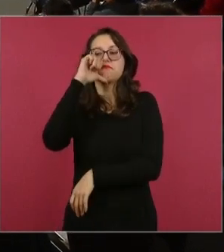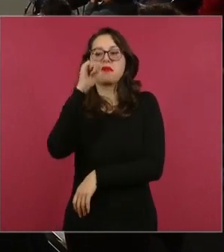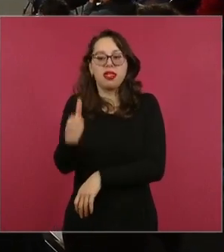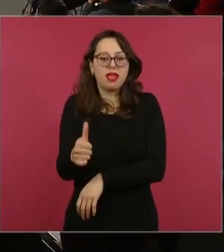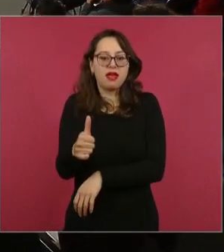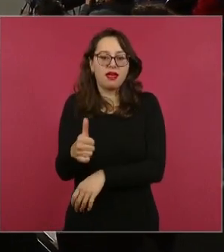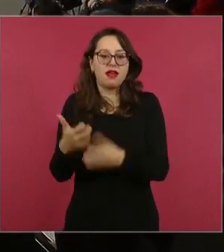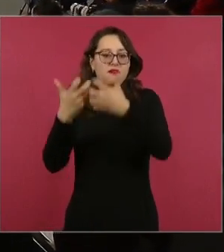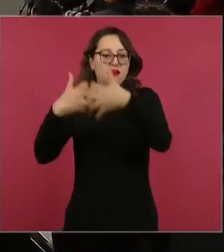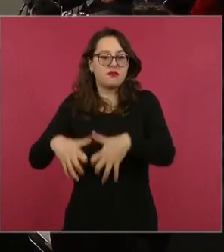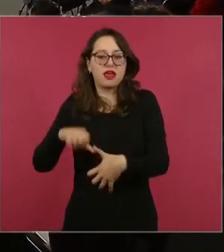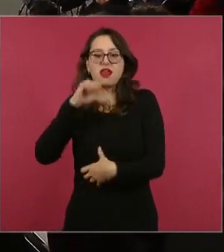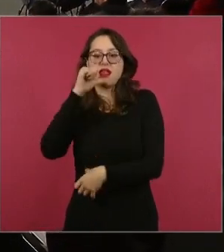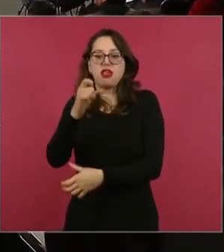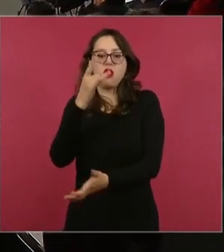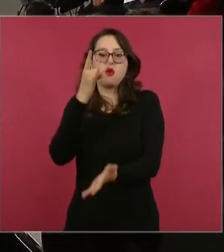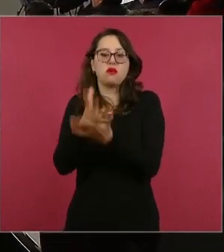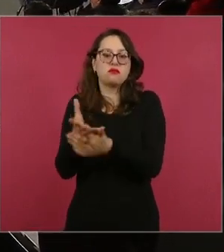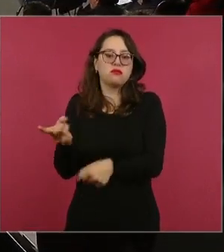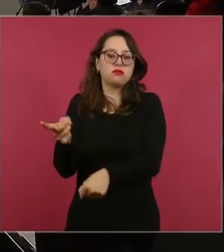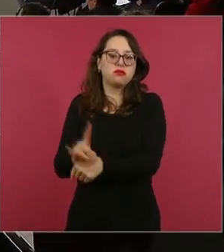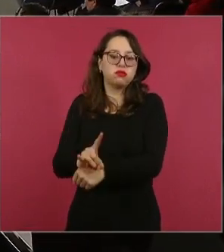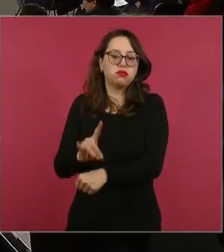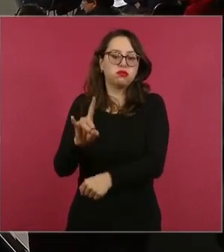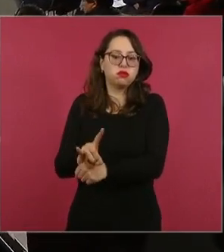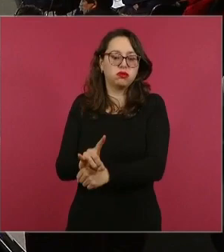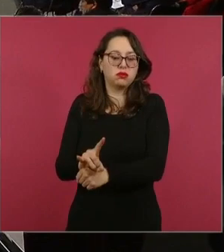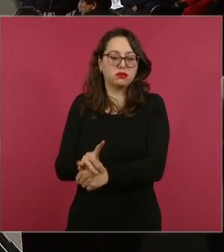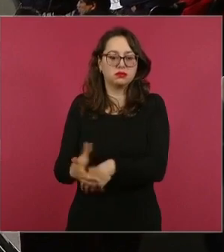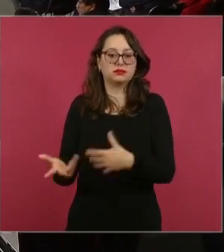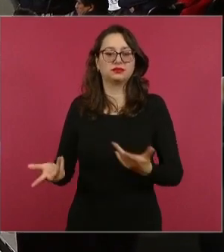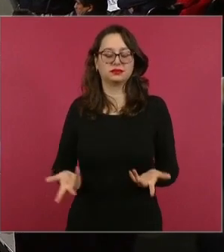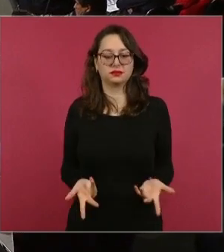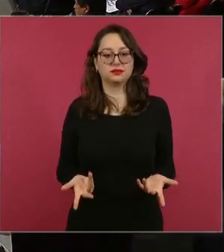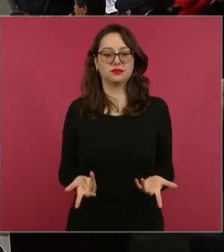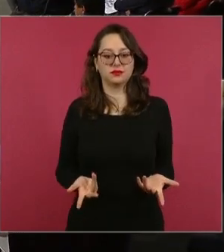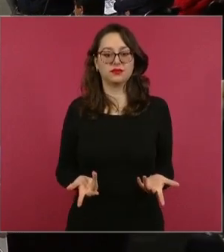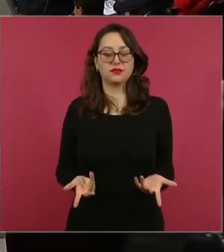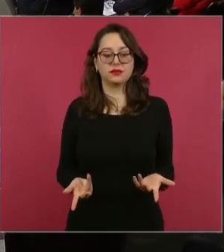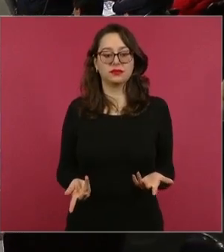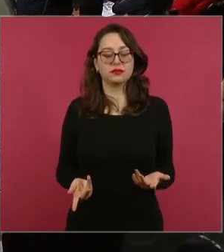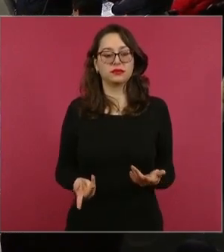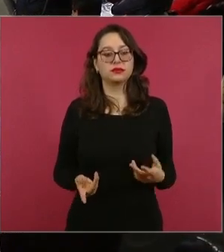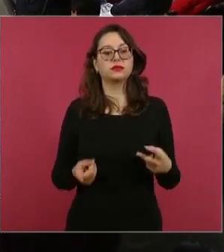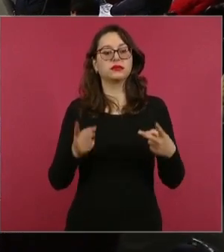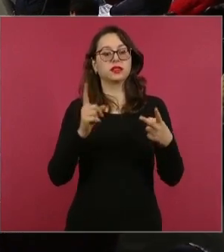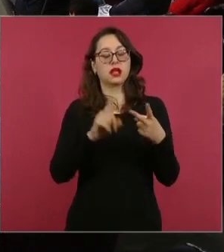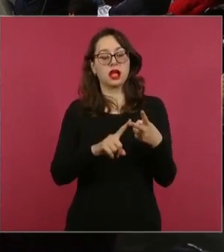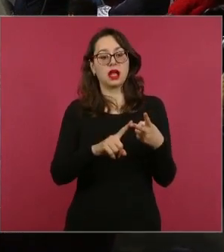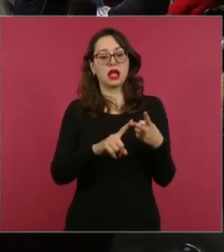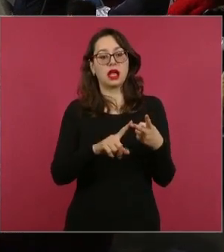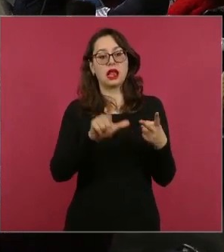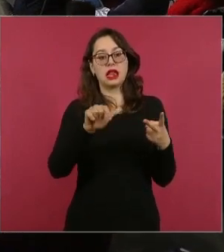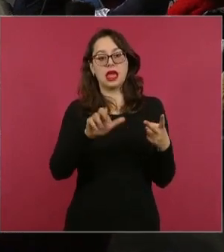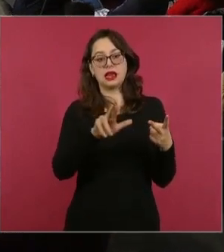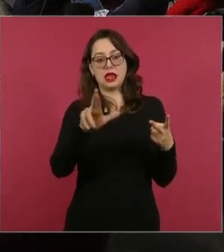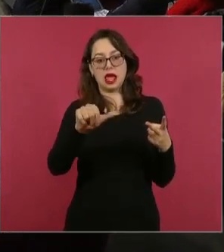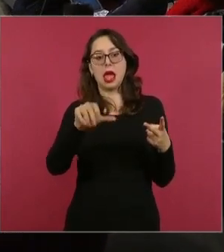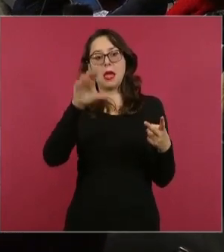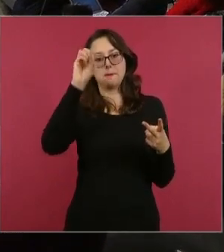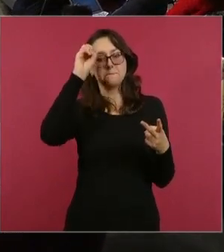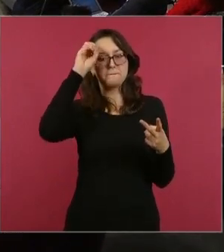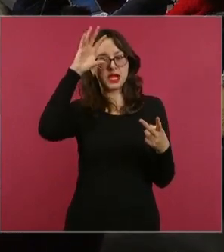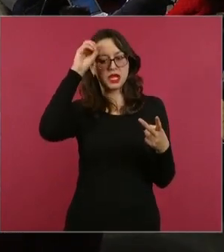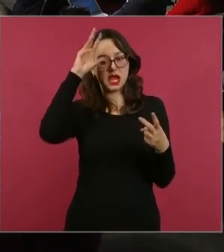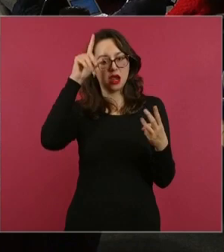especulación laa que es minero Ricardo Salinas